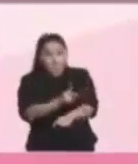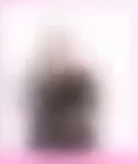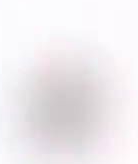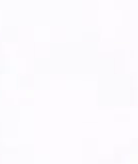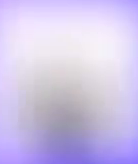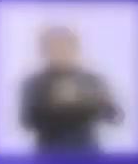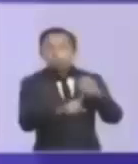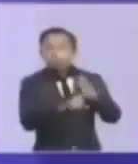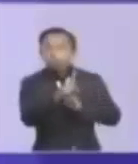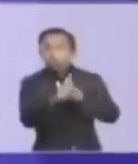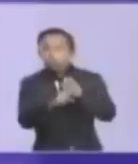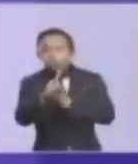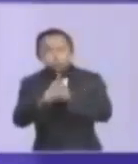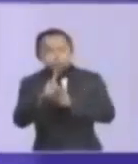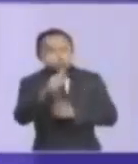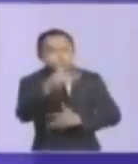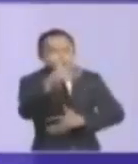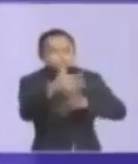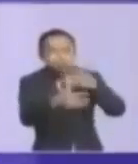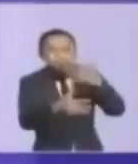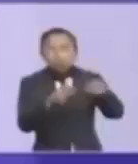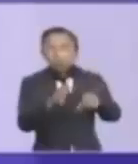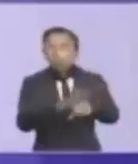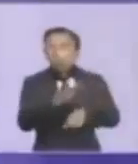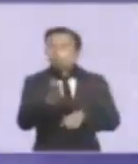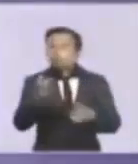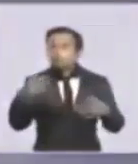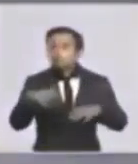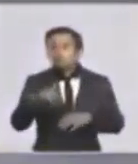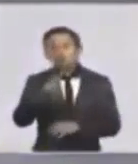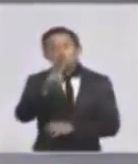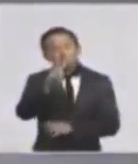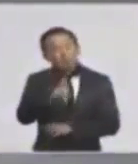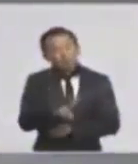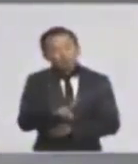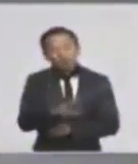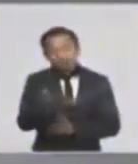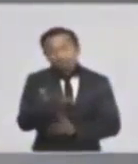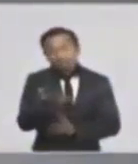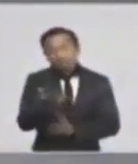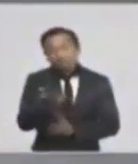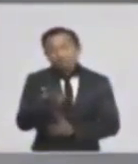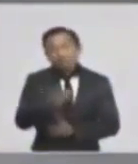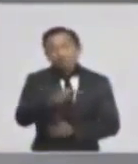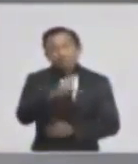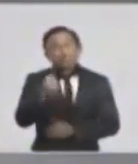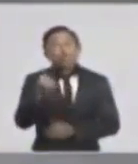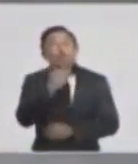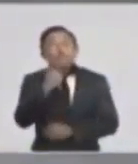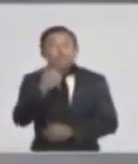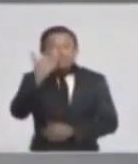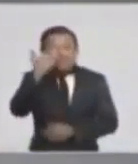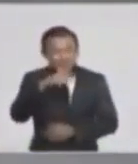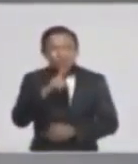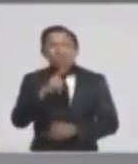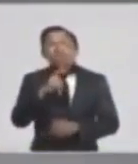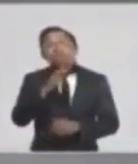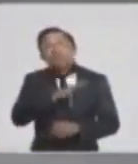dolorosísimo! ¡Qué bárbaro! Sin duda. Y se une también con el tema de que arrestaron al